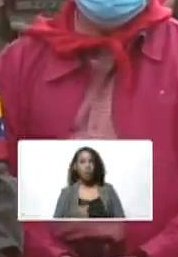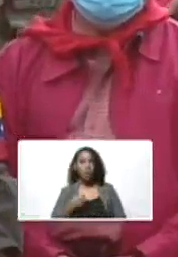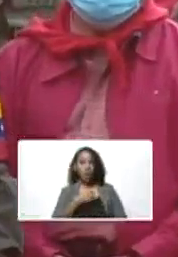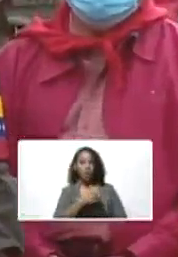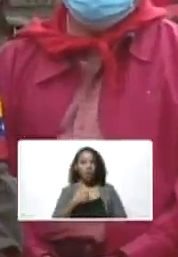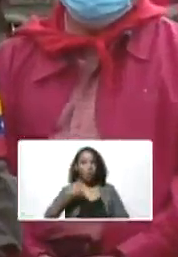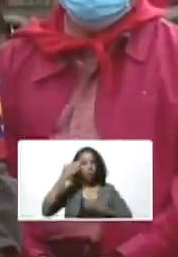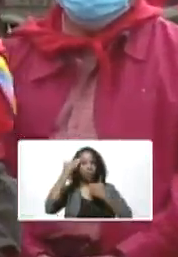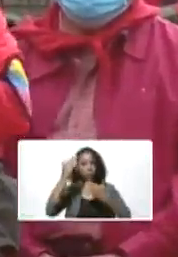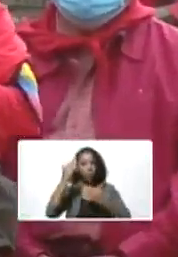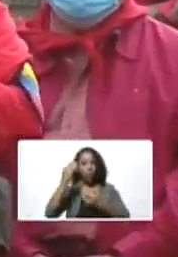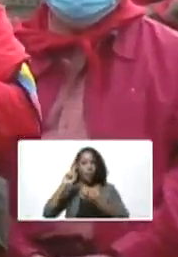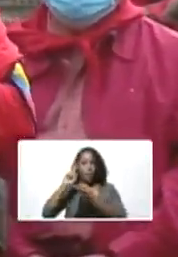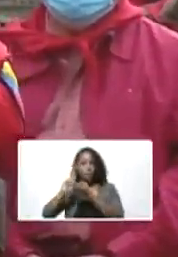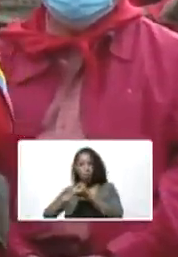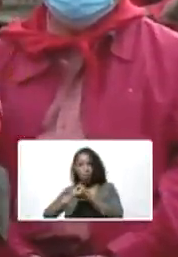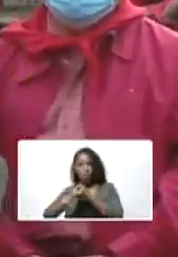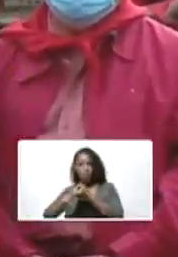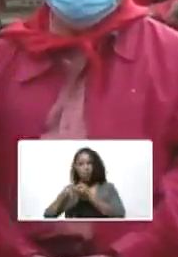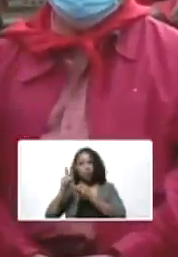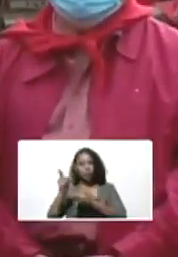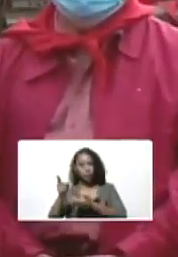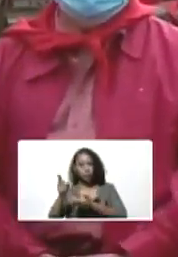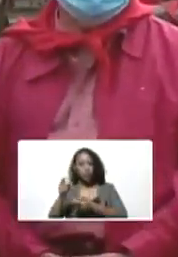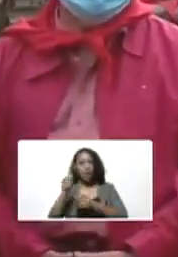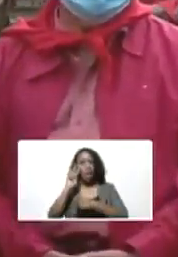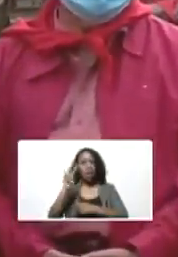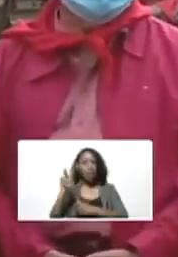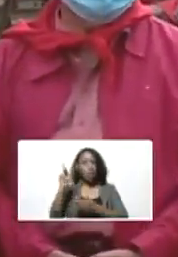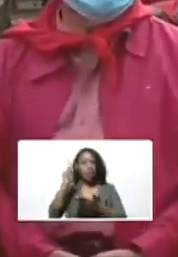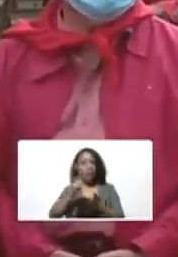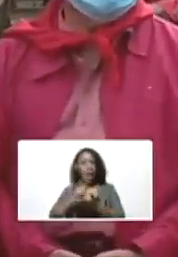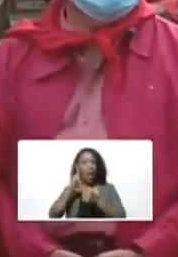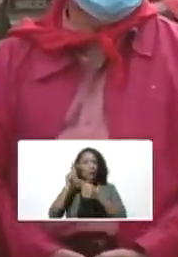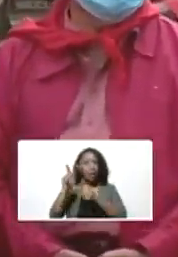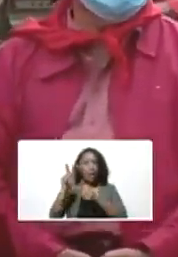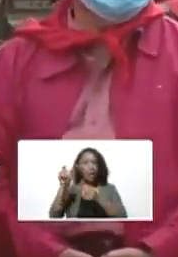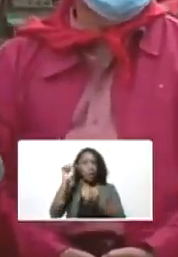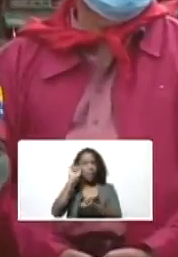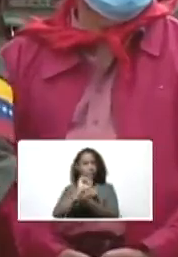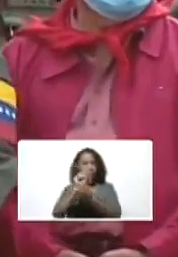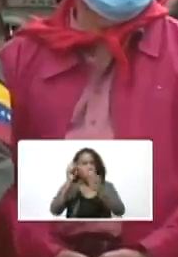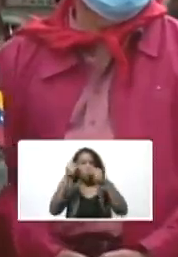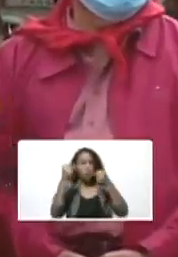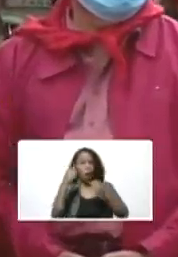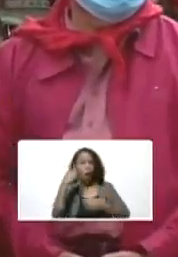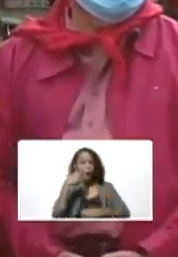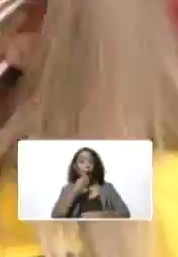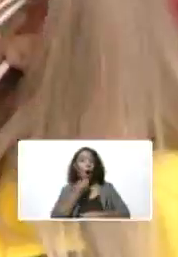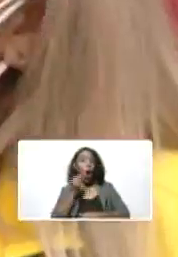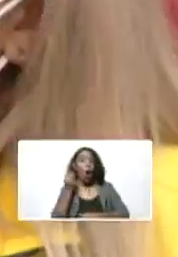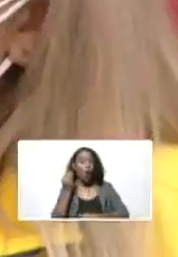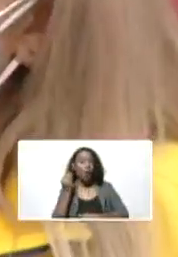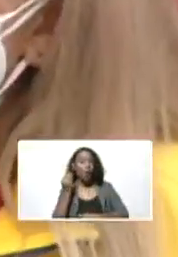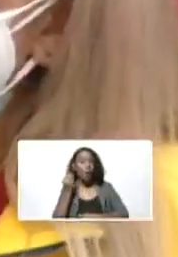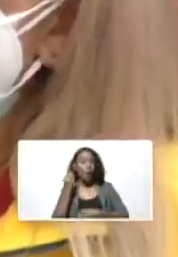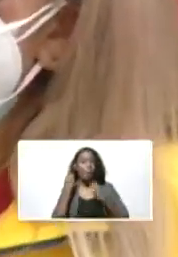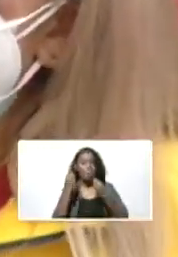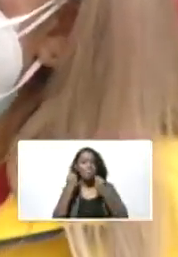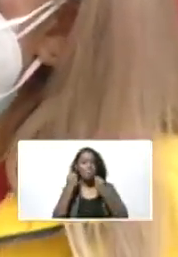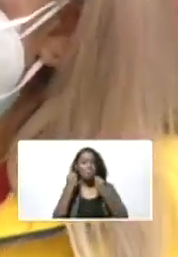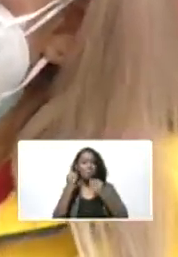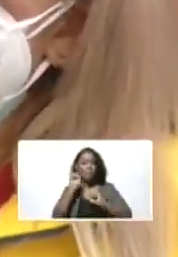saludar a la primera combatiente. La vimos llegar allá a la cárcel de Yare, muy joven, para